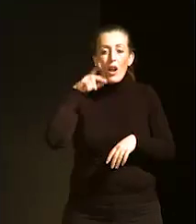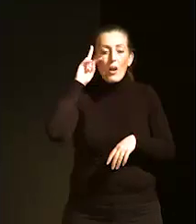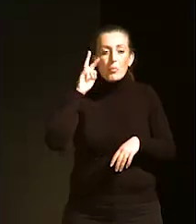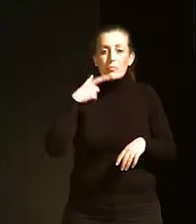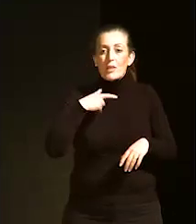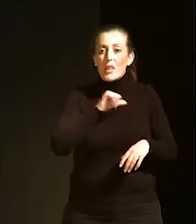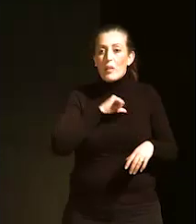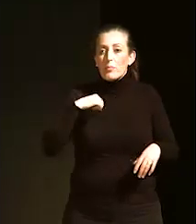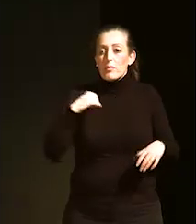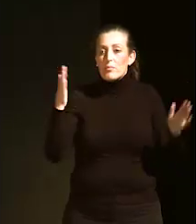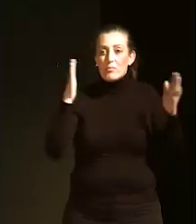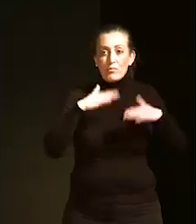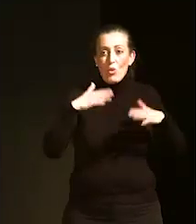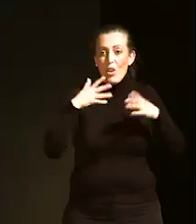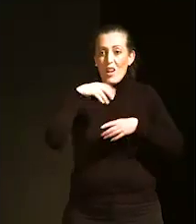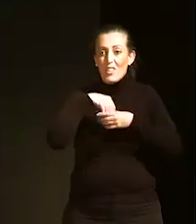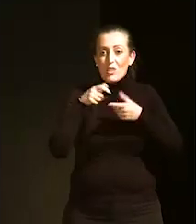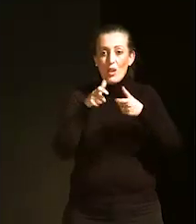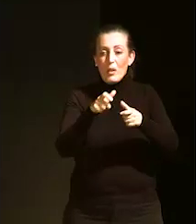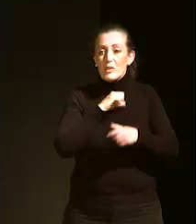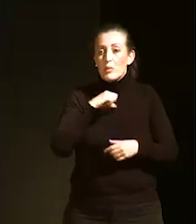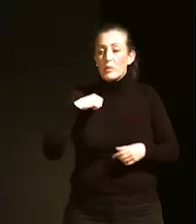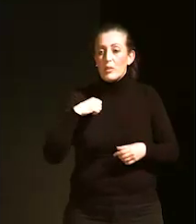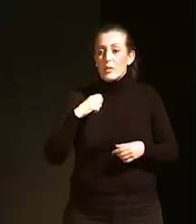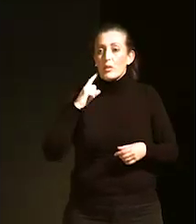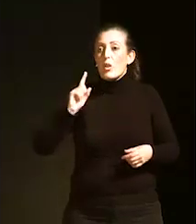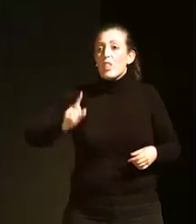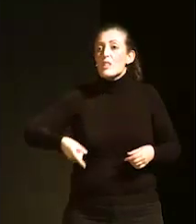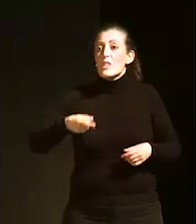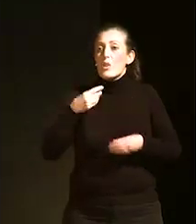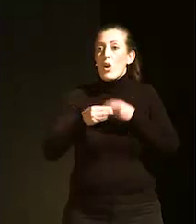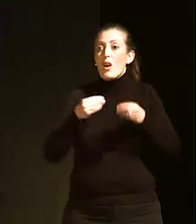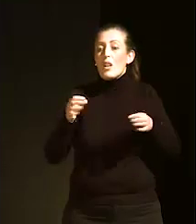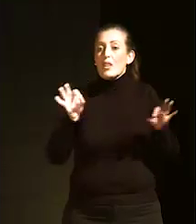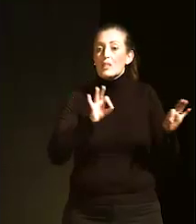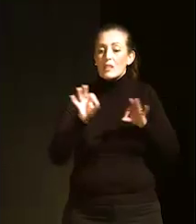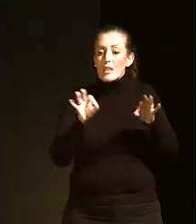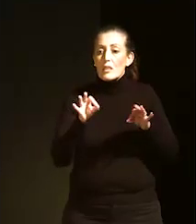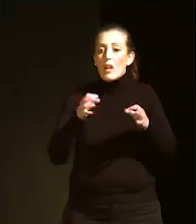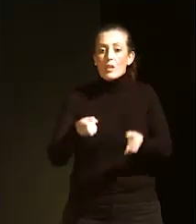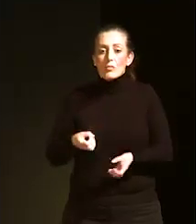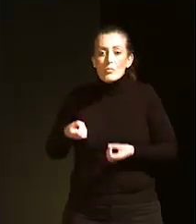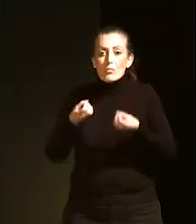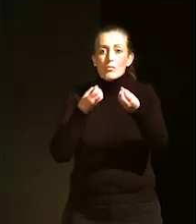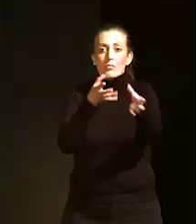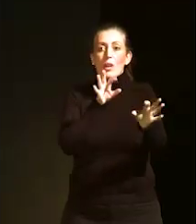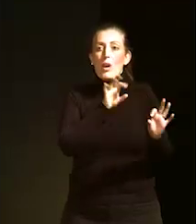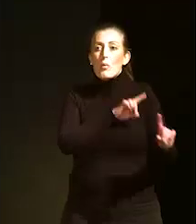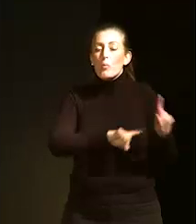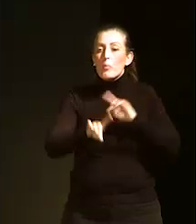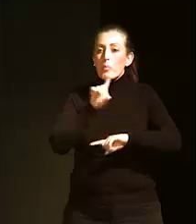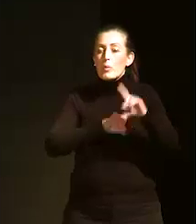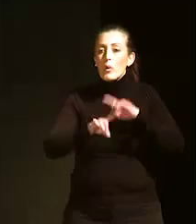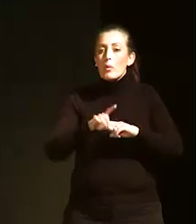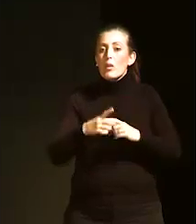privado la decisión de hacer teatro de exponer los problemas ante la comunidad también ha